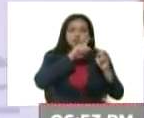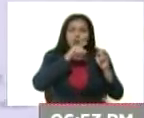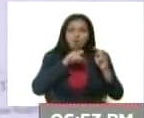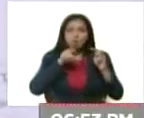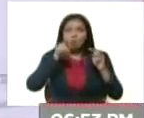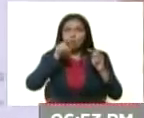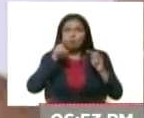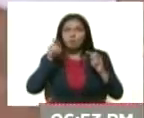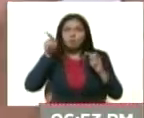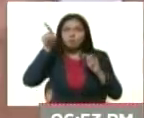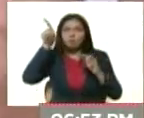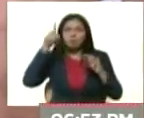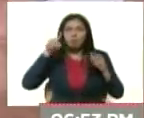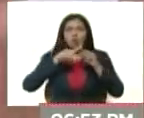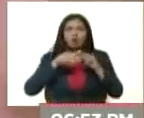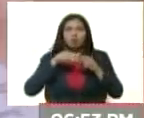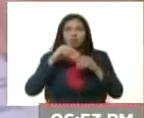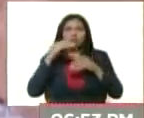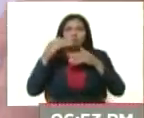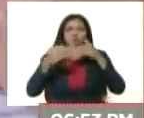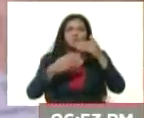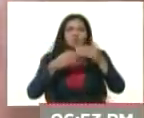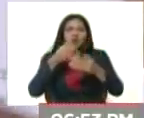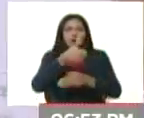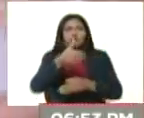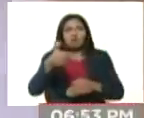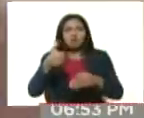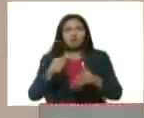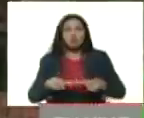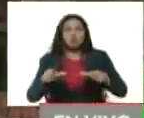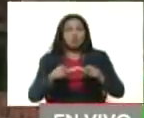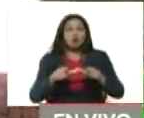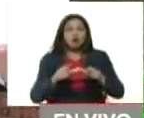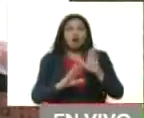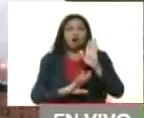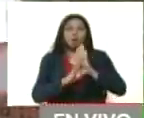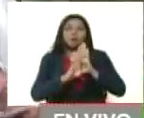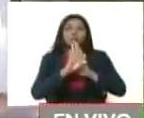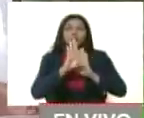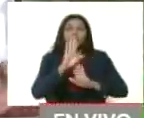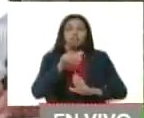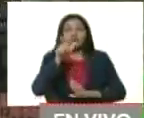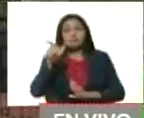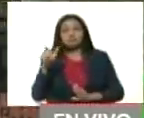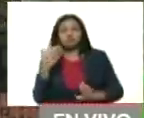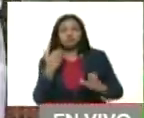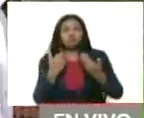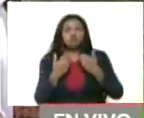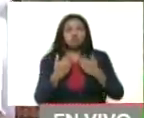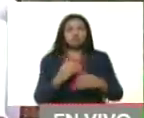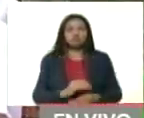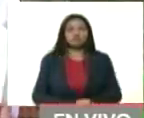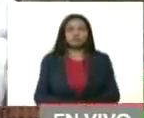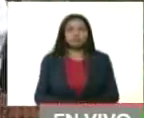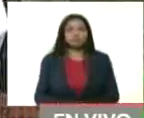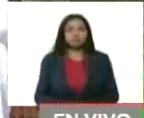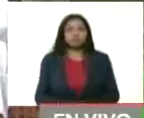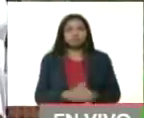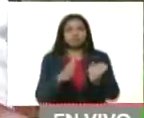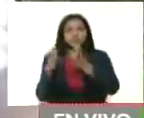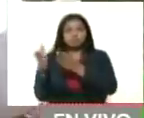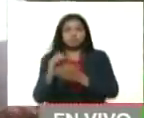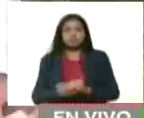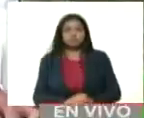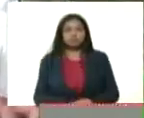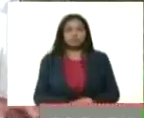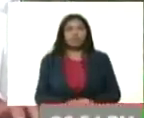lo establece, cómo se han ido en cada una de esas páginas aumentando los datos. Bien,